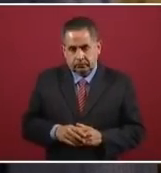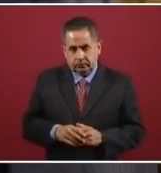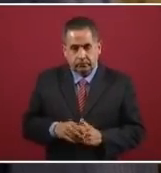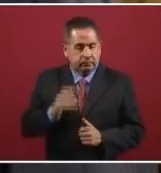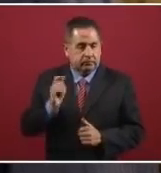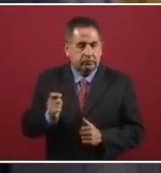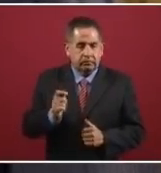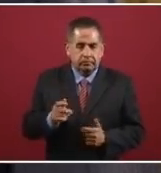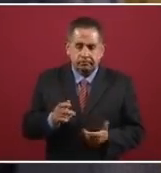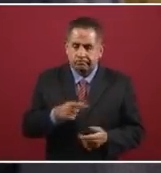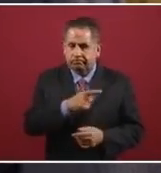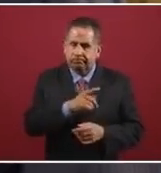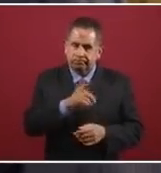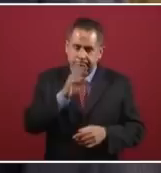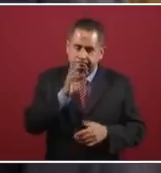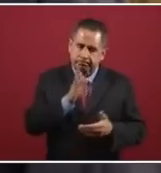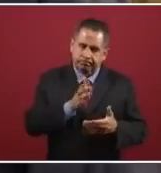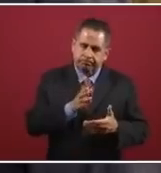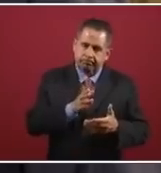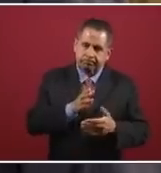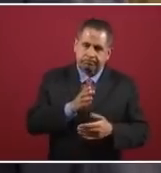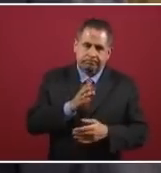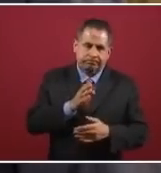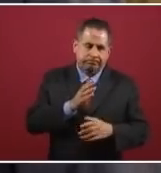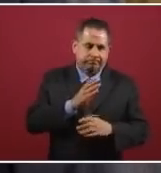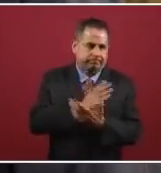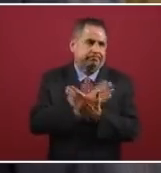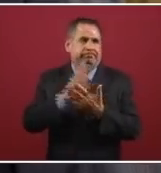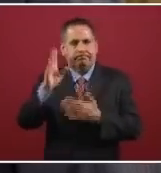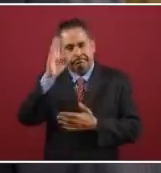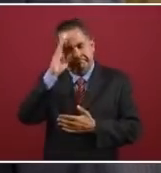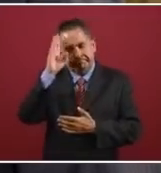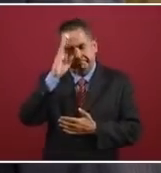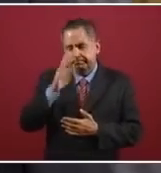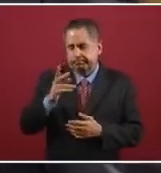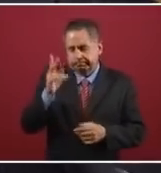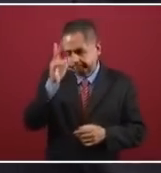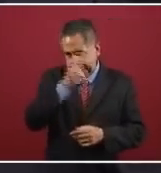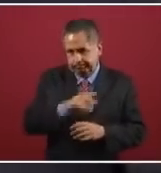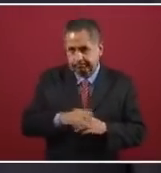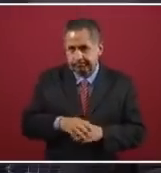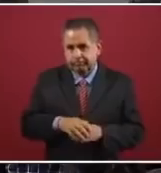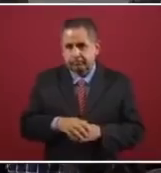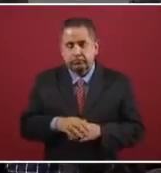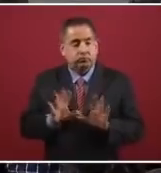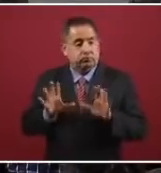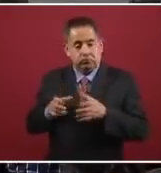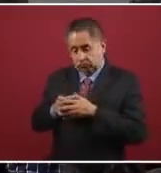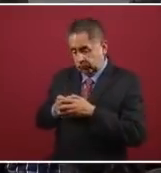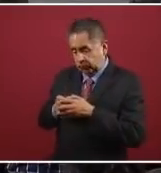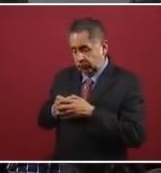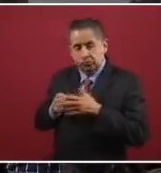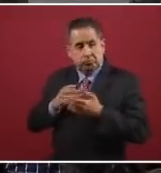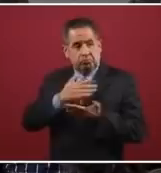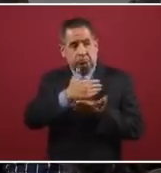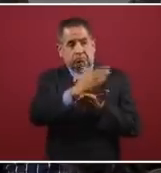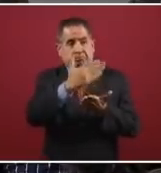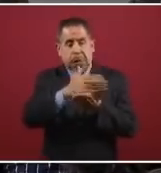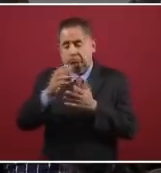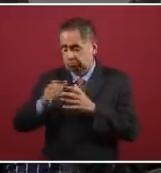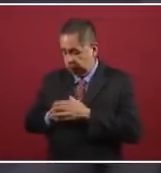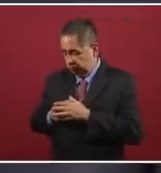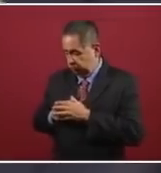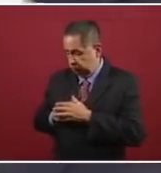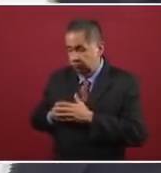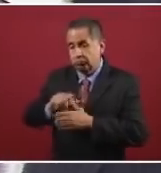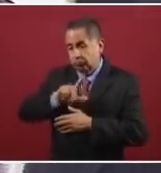sí se pasó de un extremo a otro, de una economía completamente cerrada a una economía